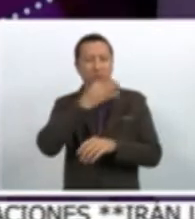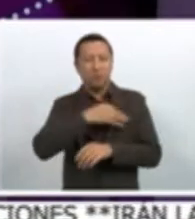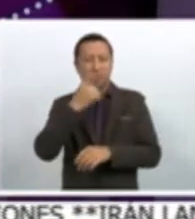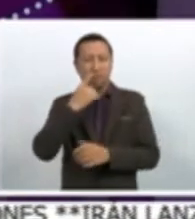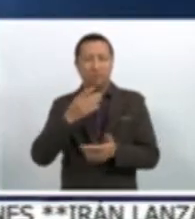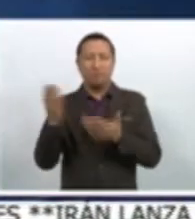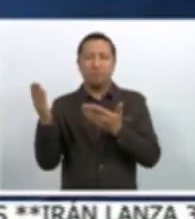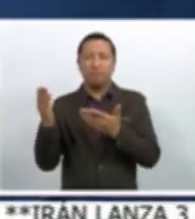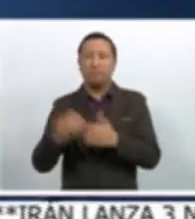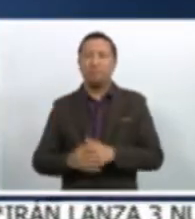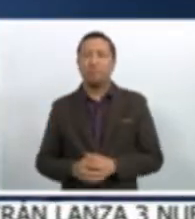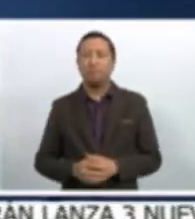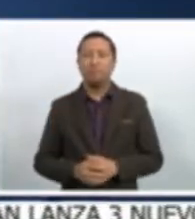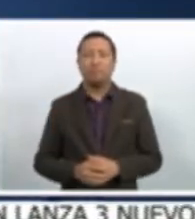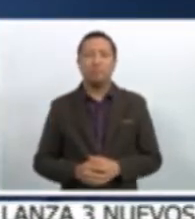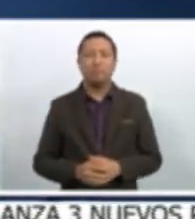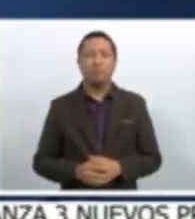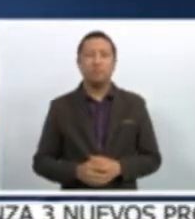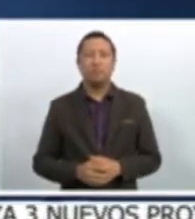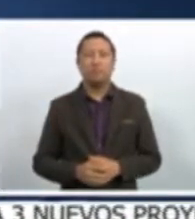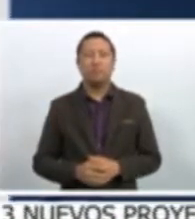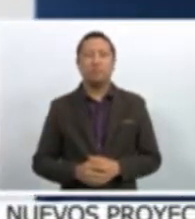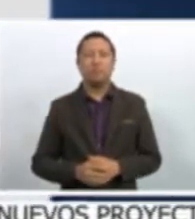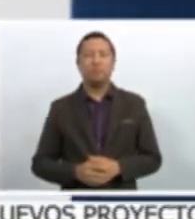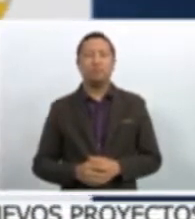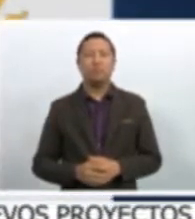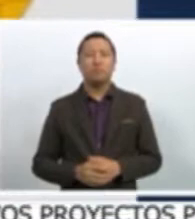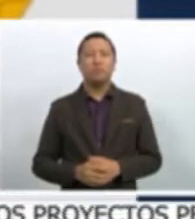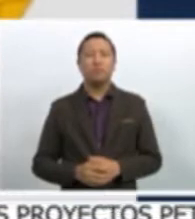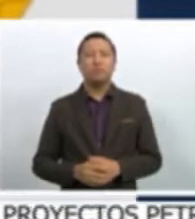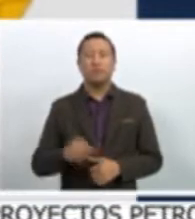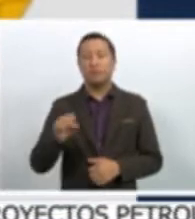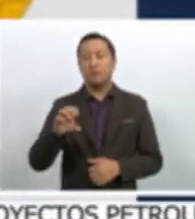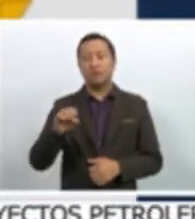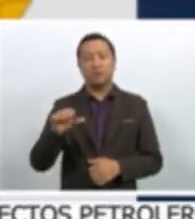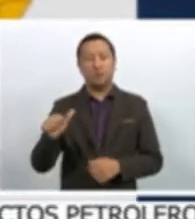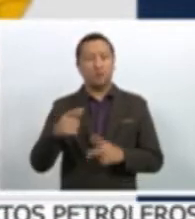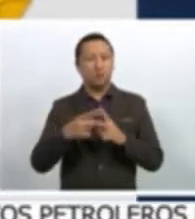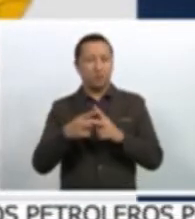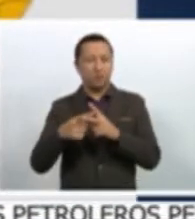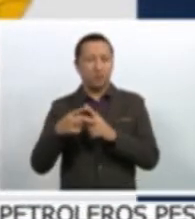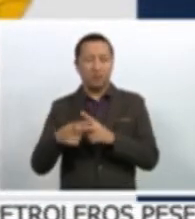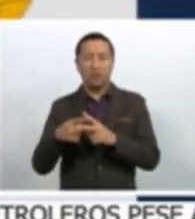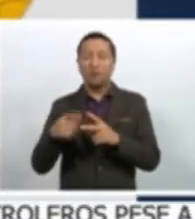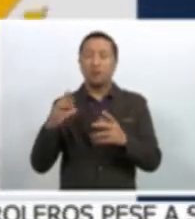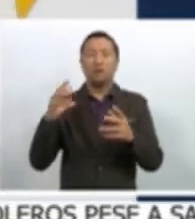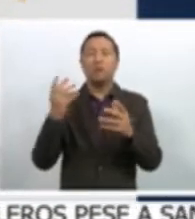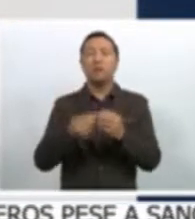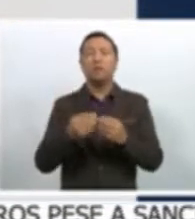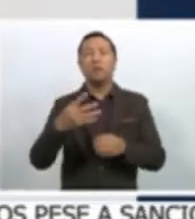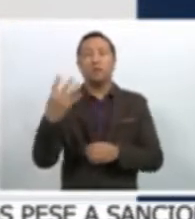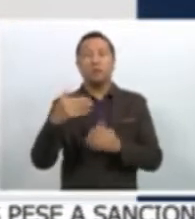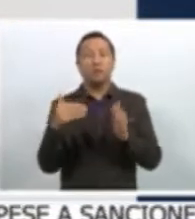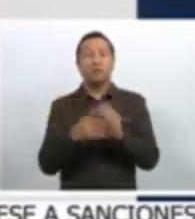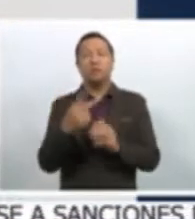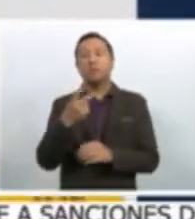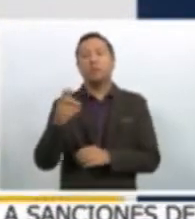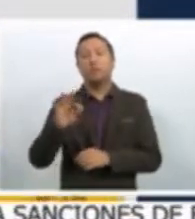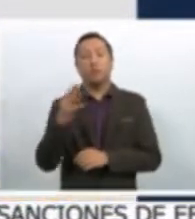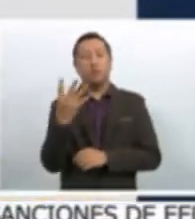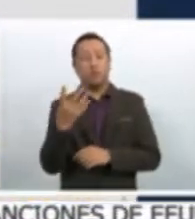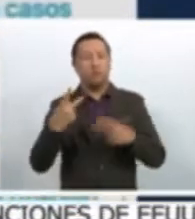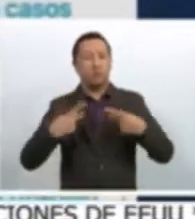reporte. En su último reporte técnico, la Secretaría de Salud informa que Quintana Roo suma 14.244 casos